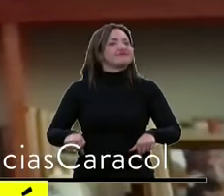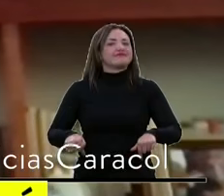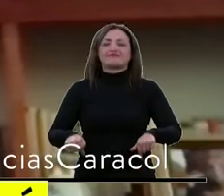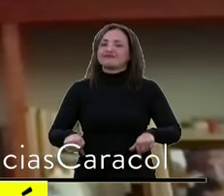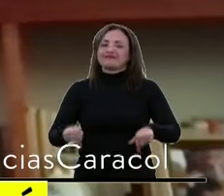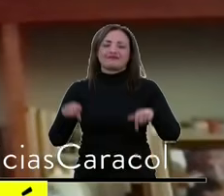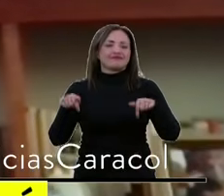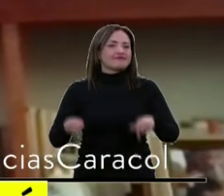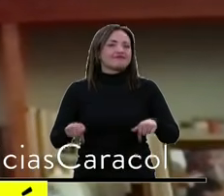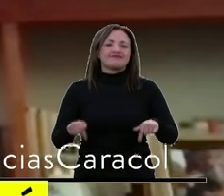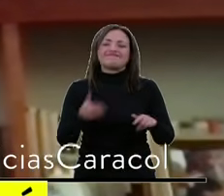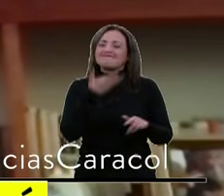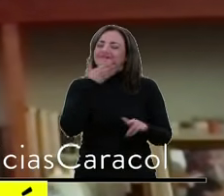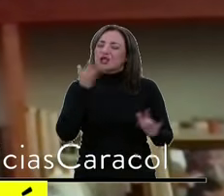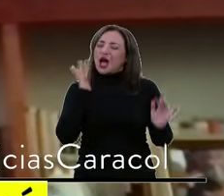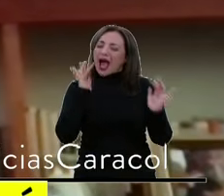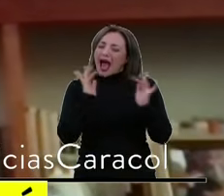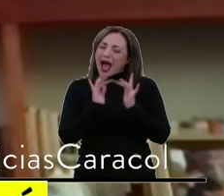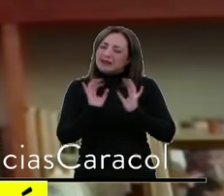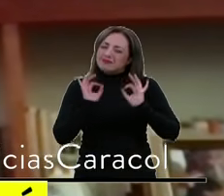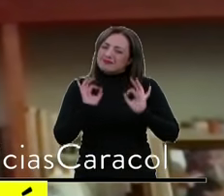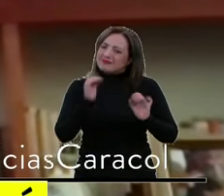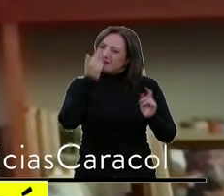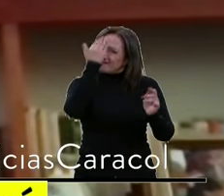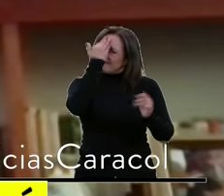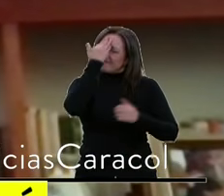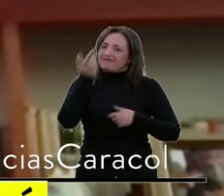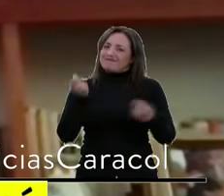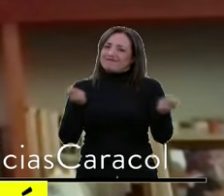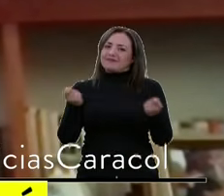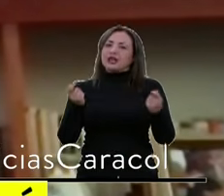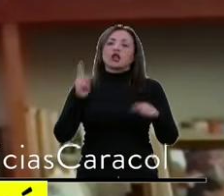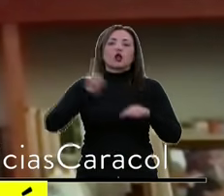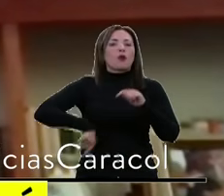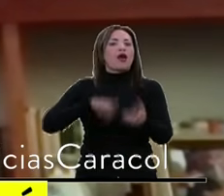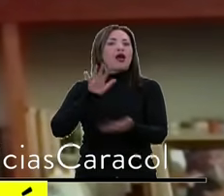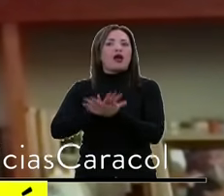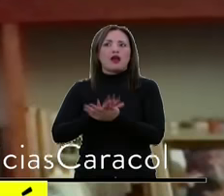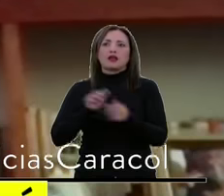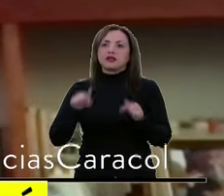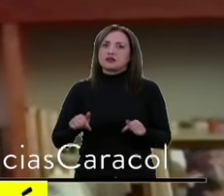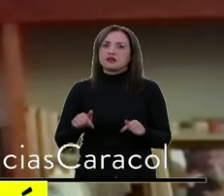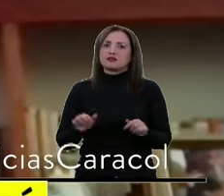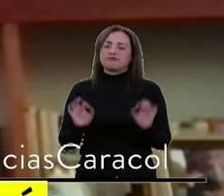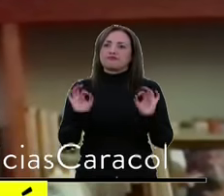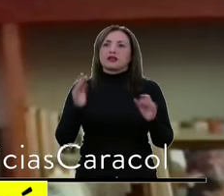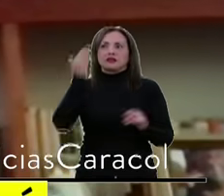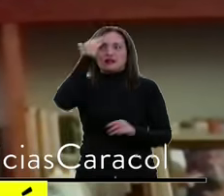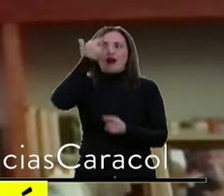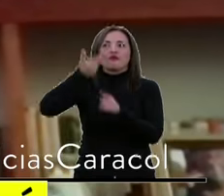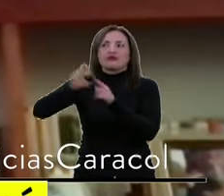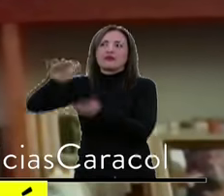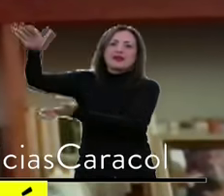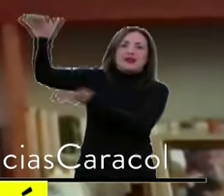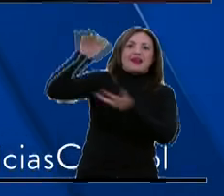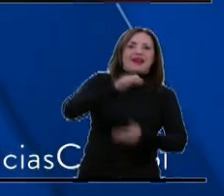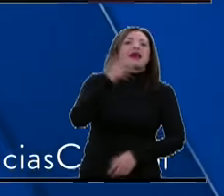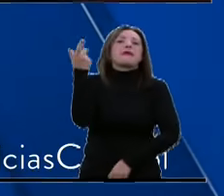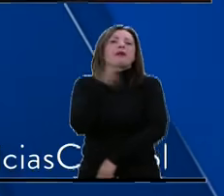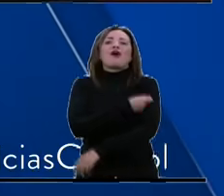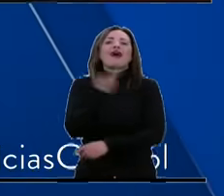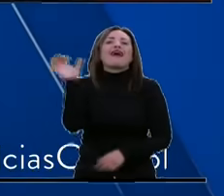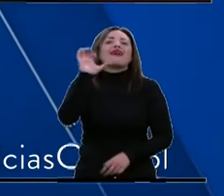prudente lo precavido es que no bajemos la guardia es una extraordinaria noticia que llega la vacuna llegará en enero